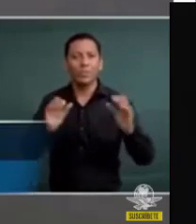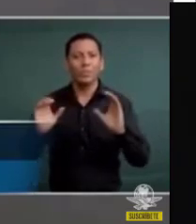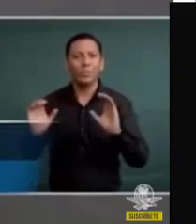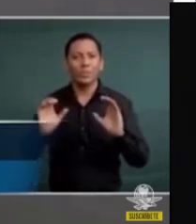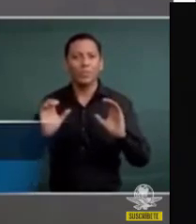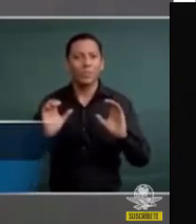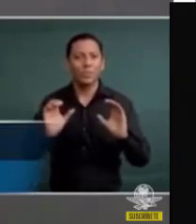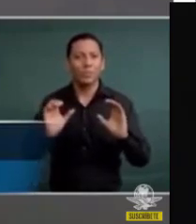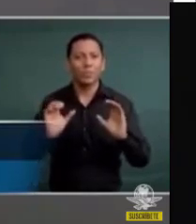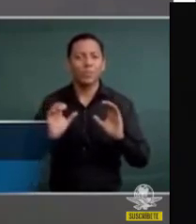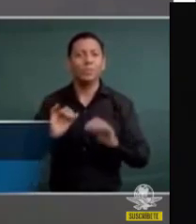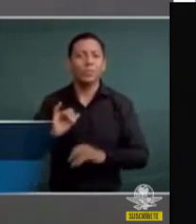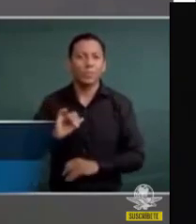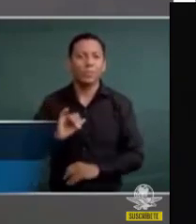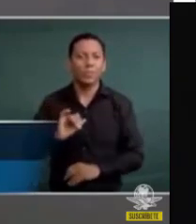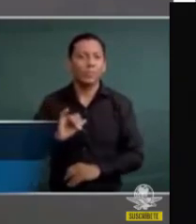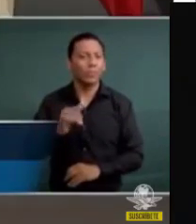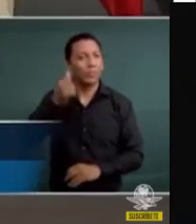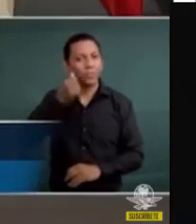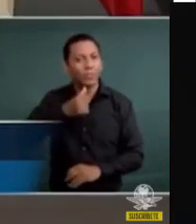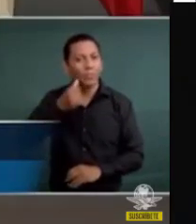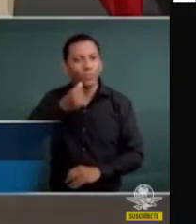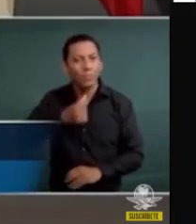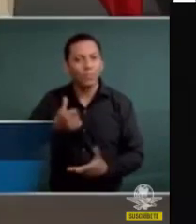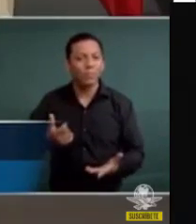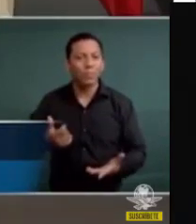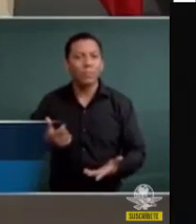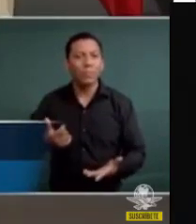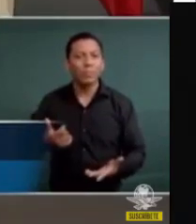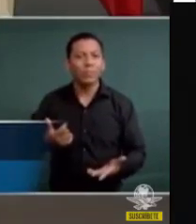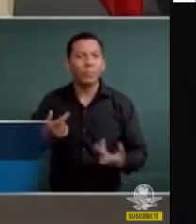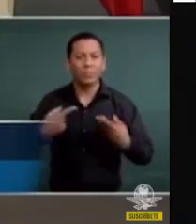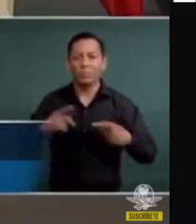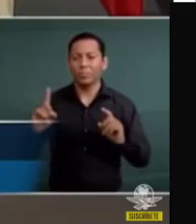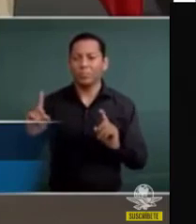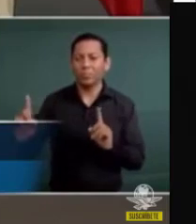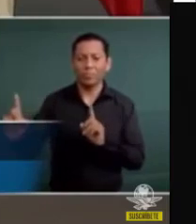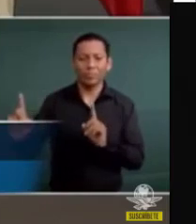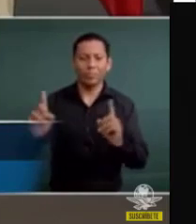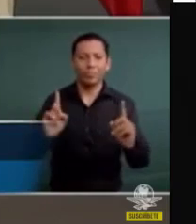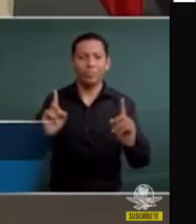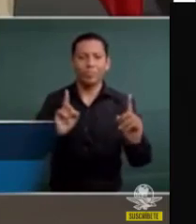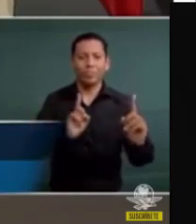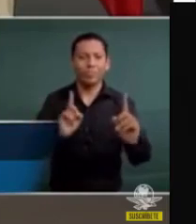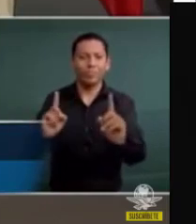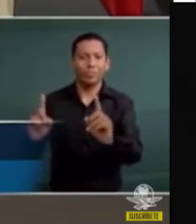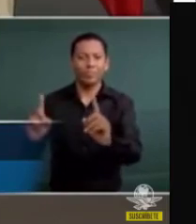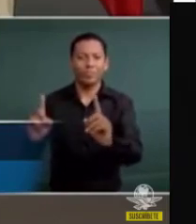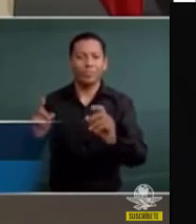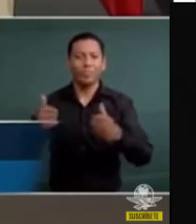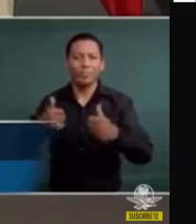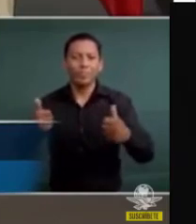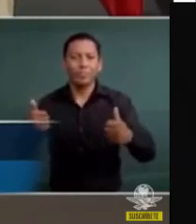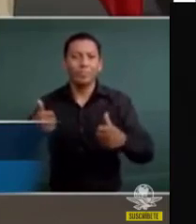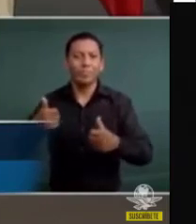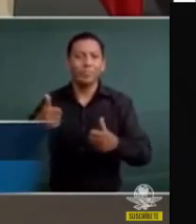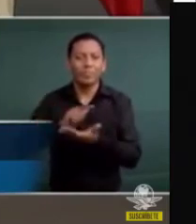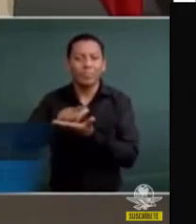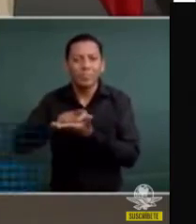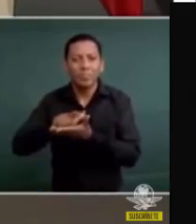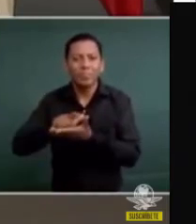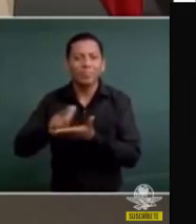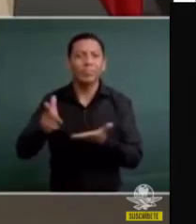este mantener sana distancia pues este el aseo